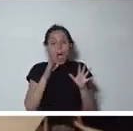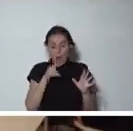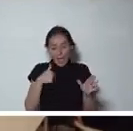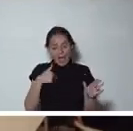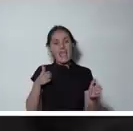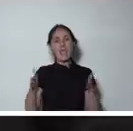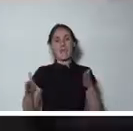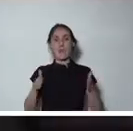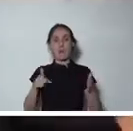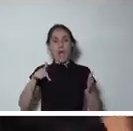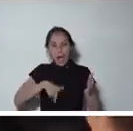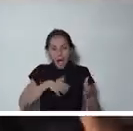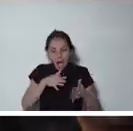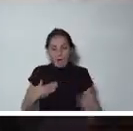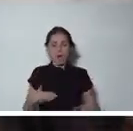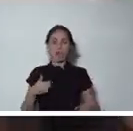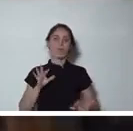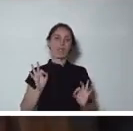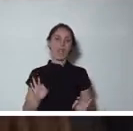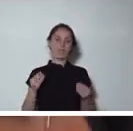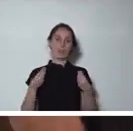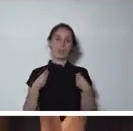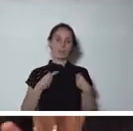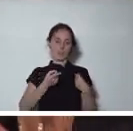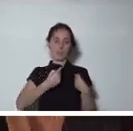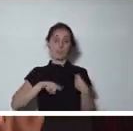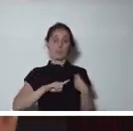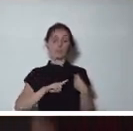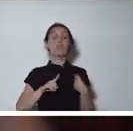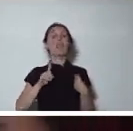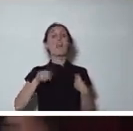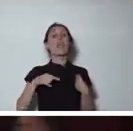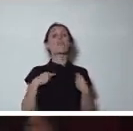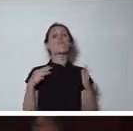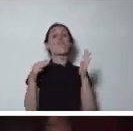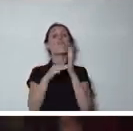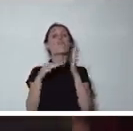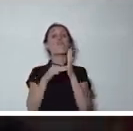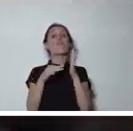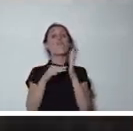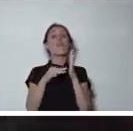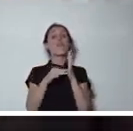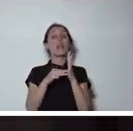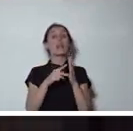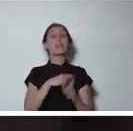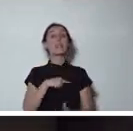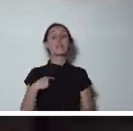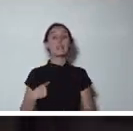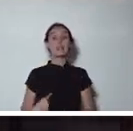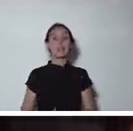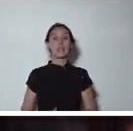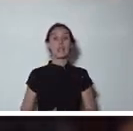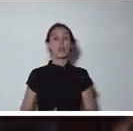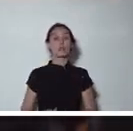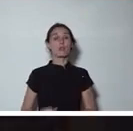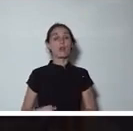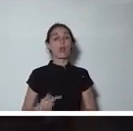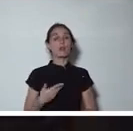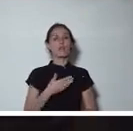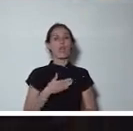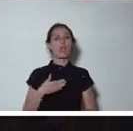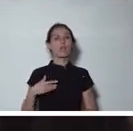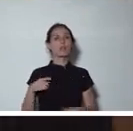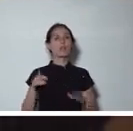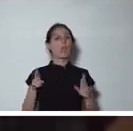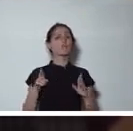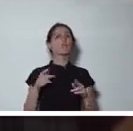un hay un refrán chino que dice es una maldición en realidad que es te deseo tiempos interesantes Esa esa